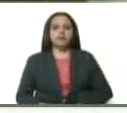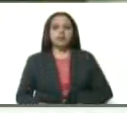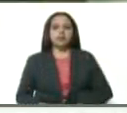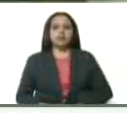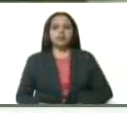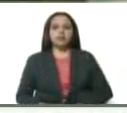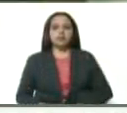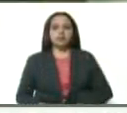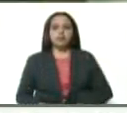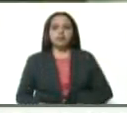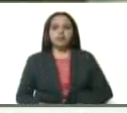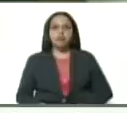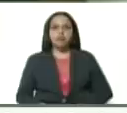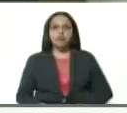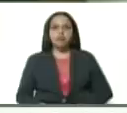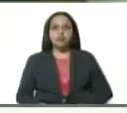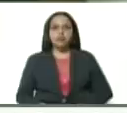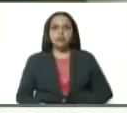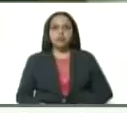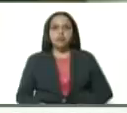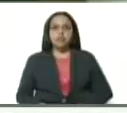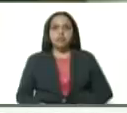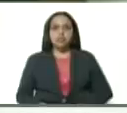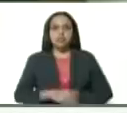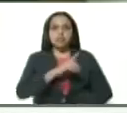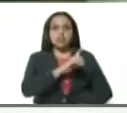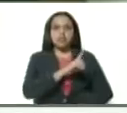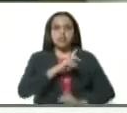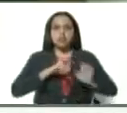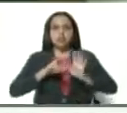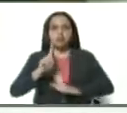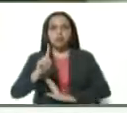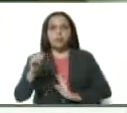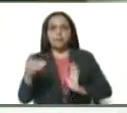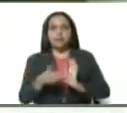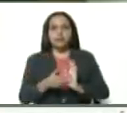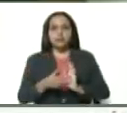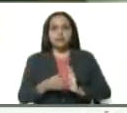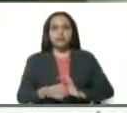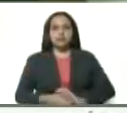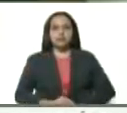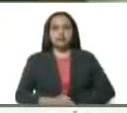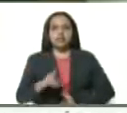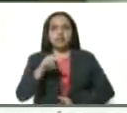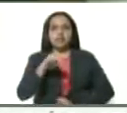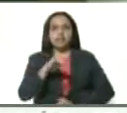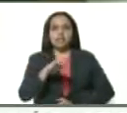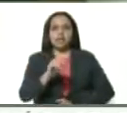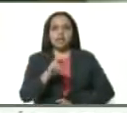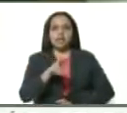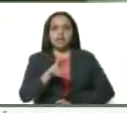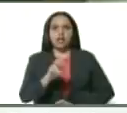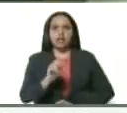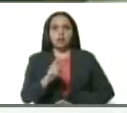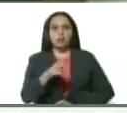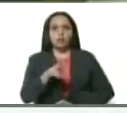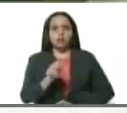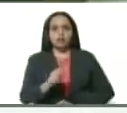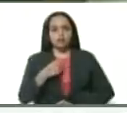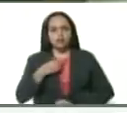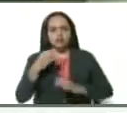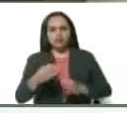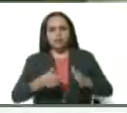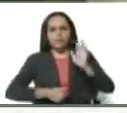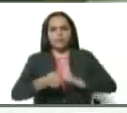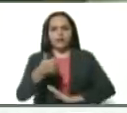Nicaragua, más de 171.000, dice esta cifra. Estoy seguro, Rosario, Daniel, que es mucho más.